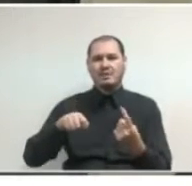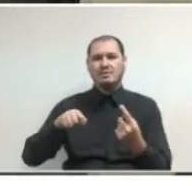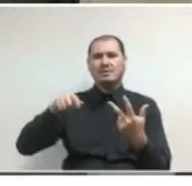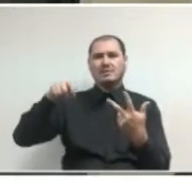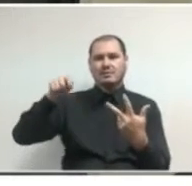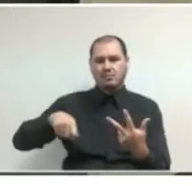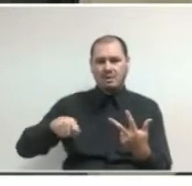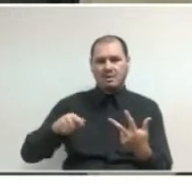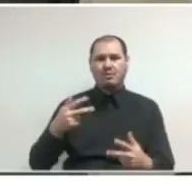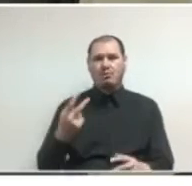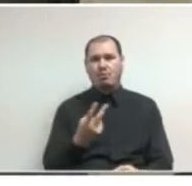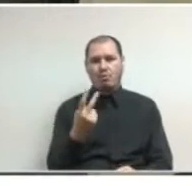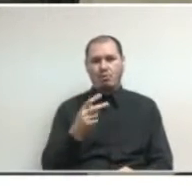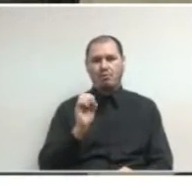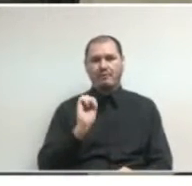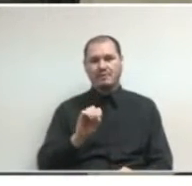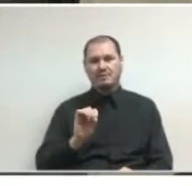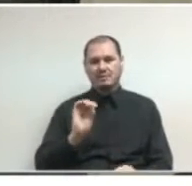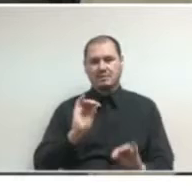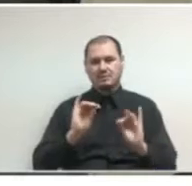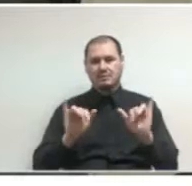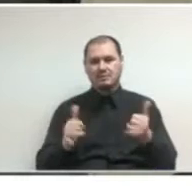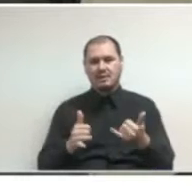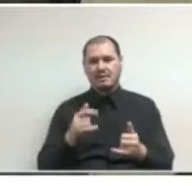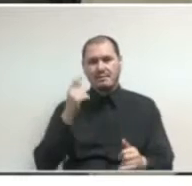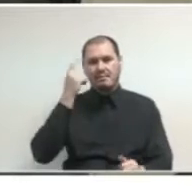ahí, apelación civil comercial,